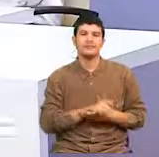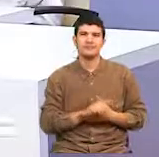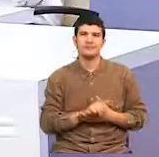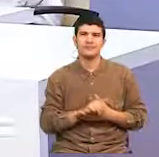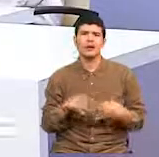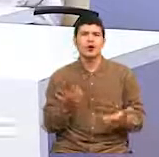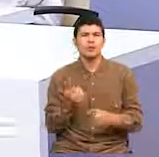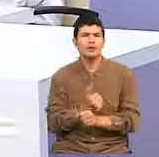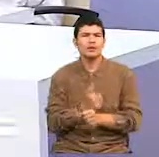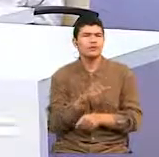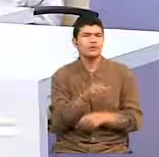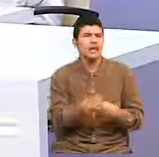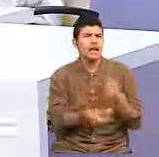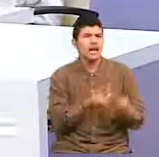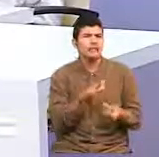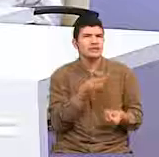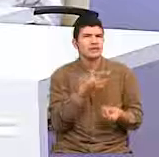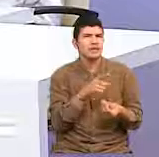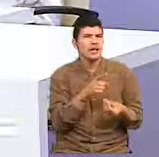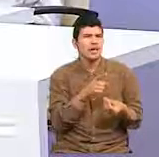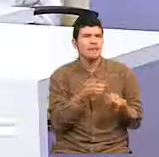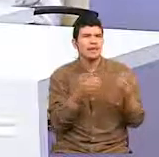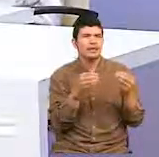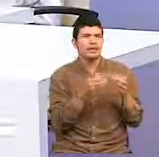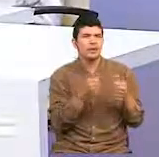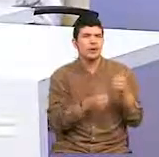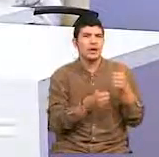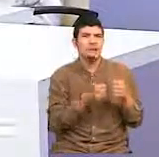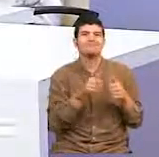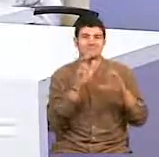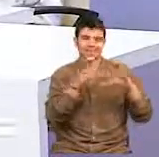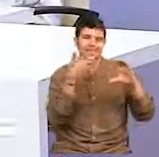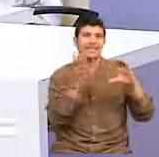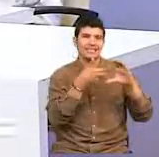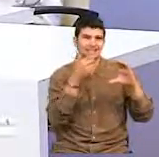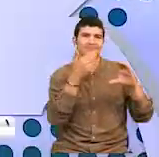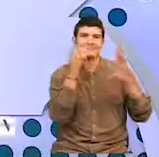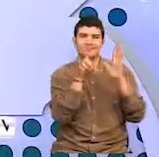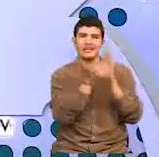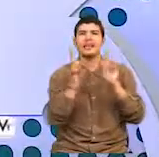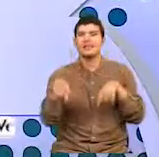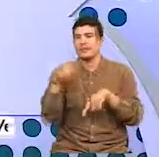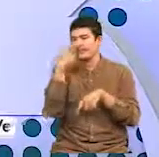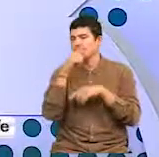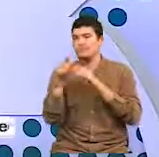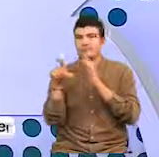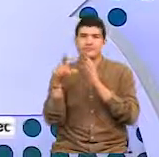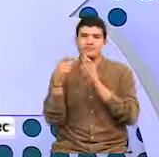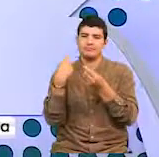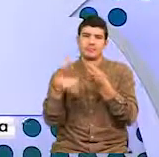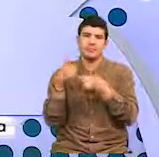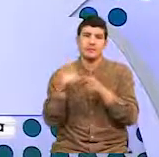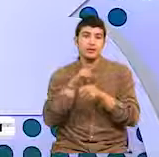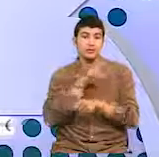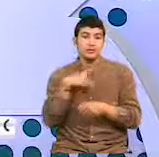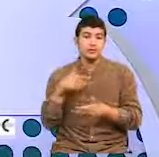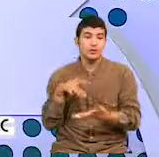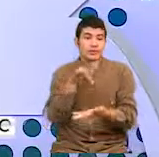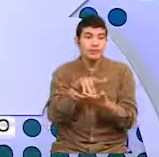cómo es el trabajo? ¿Qué es lo que más genera lo de la minería ilegal? La minería ilegal y el narcotráfico. Cuando nosotros vamos a ver